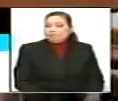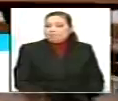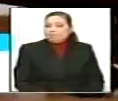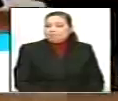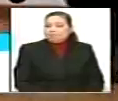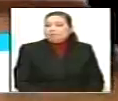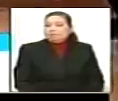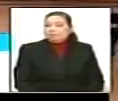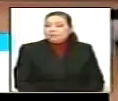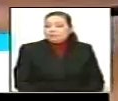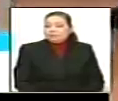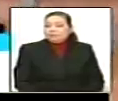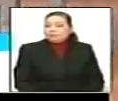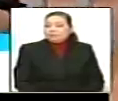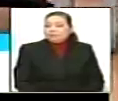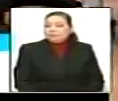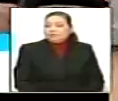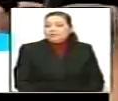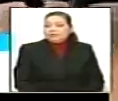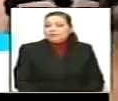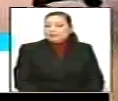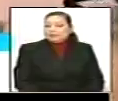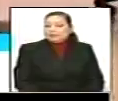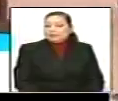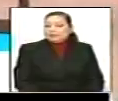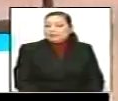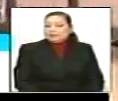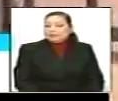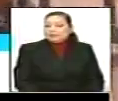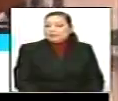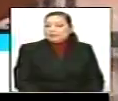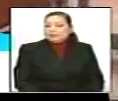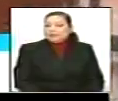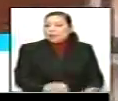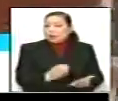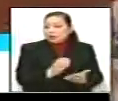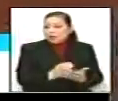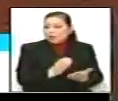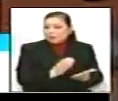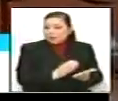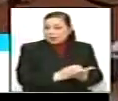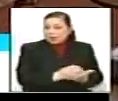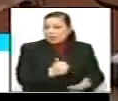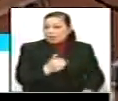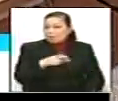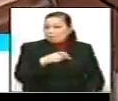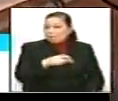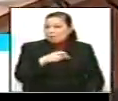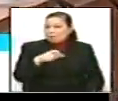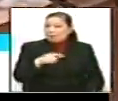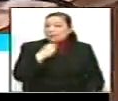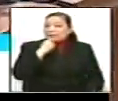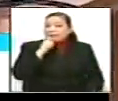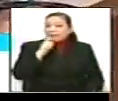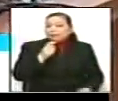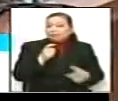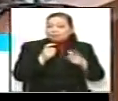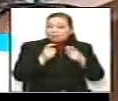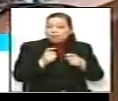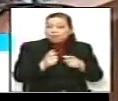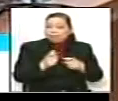Nuevamente, con su venia, señora presidenta. En los contratos de APP necesitamos necesariamente un